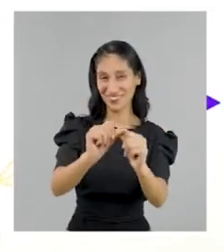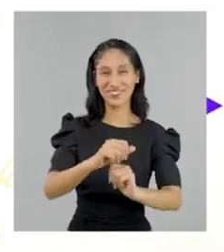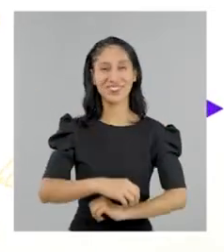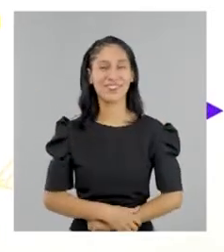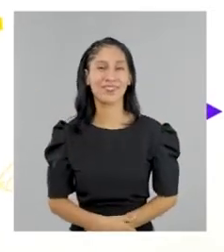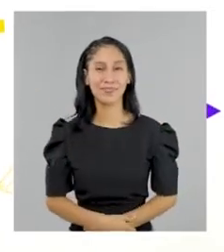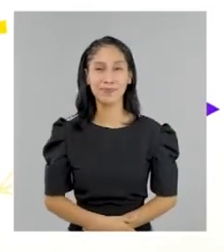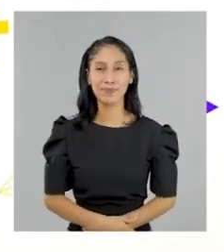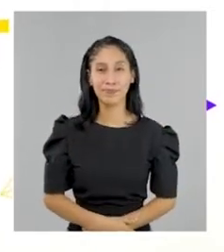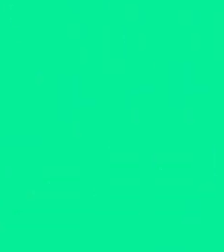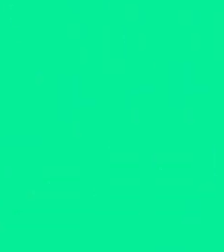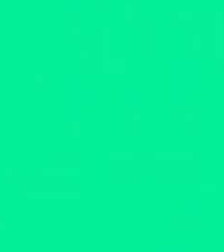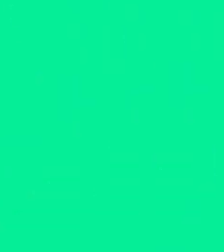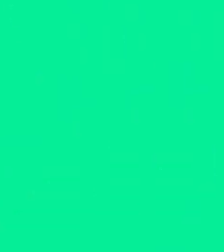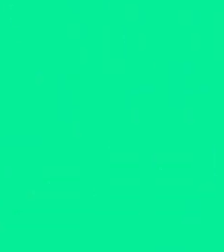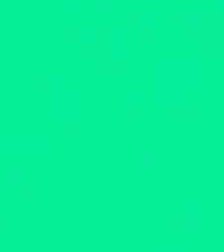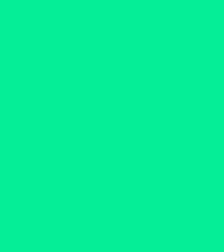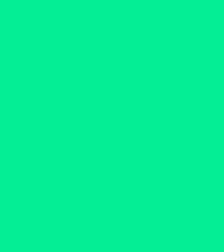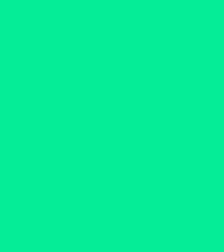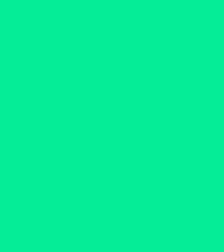retos después de la pausa.